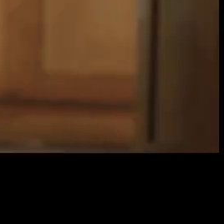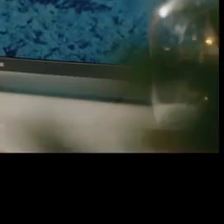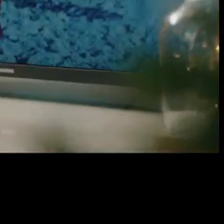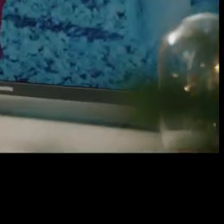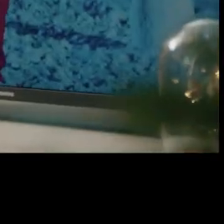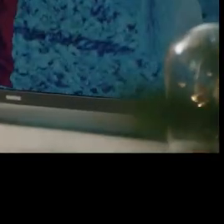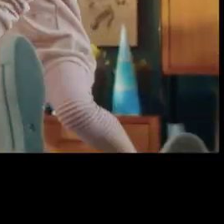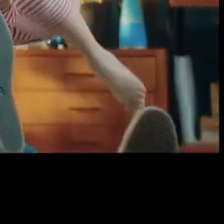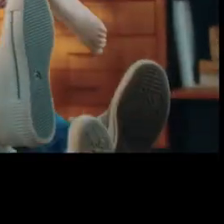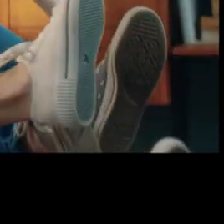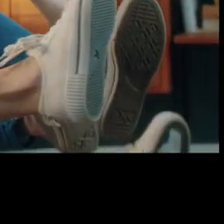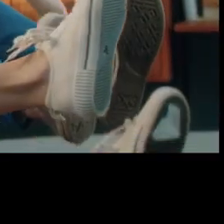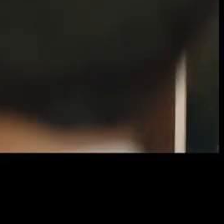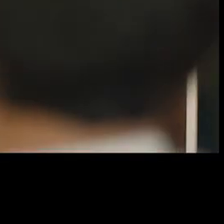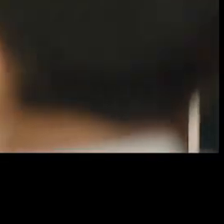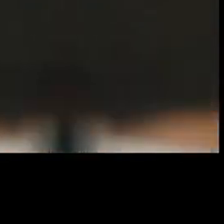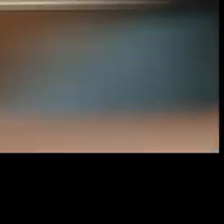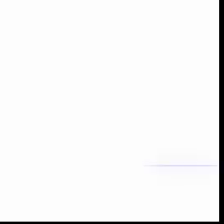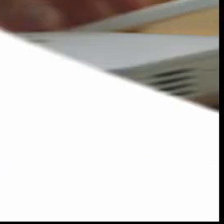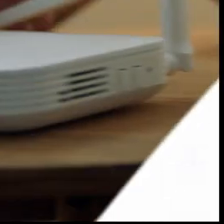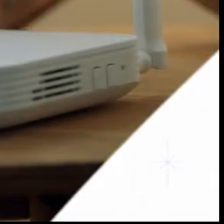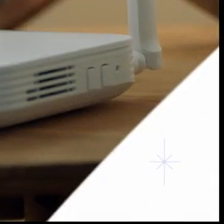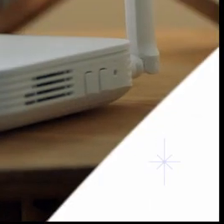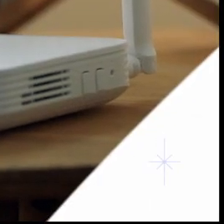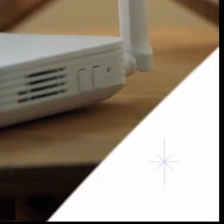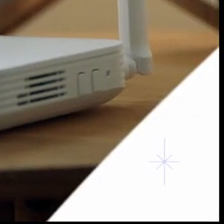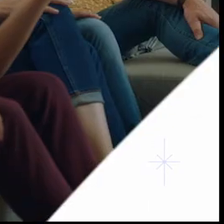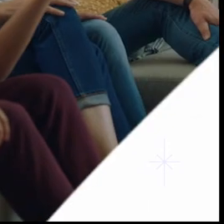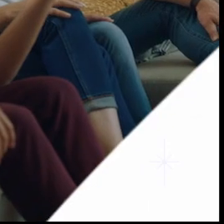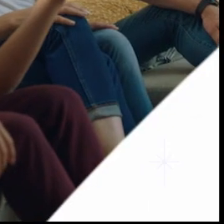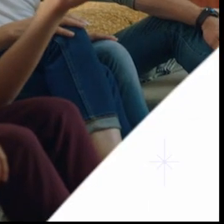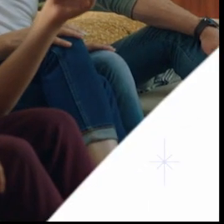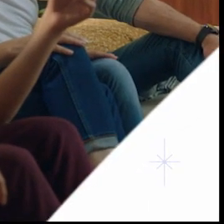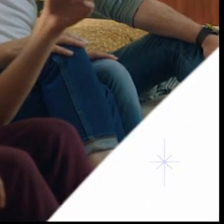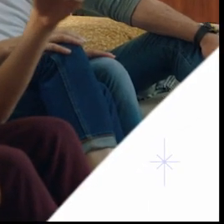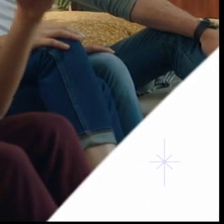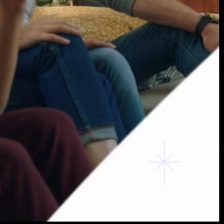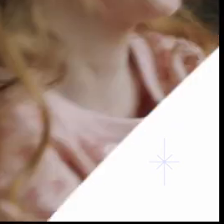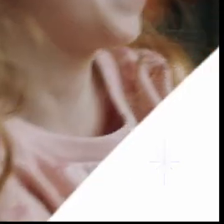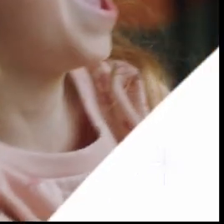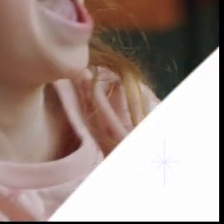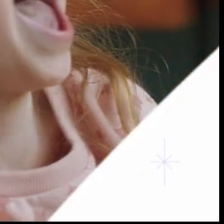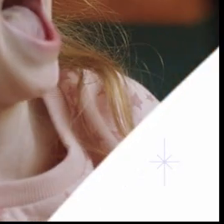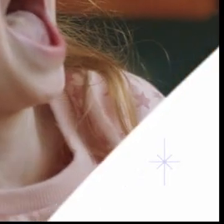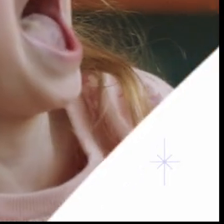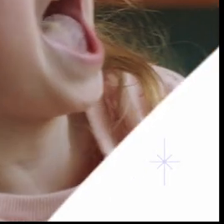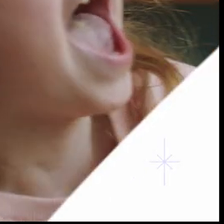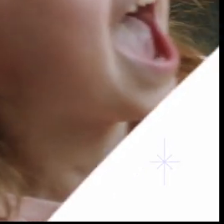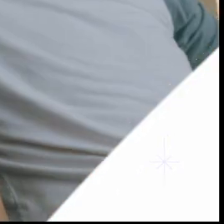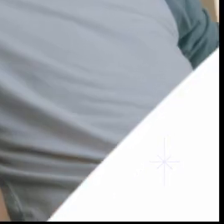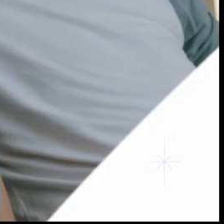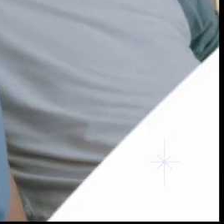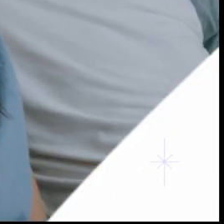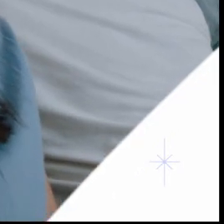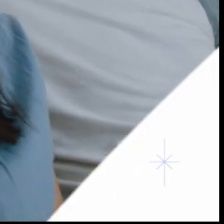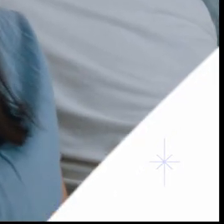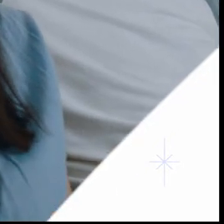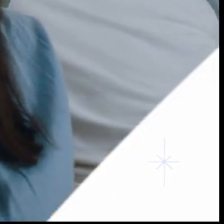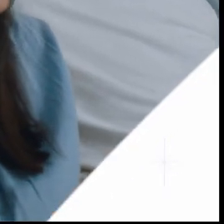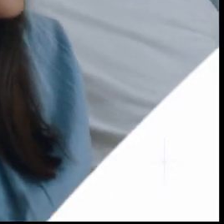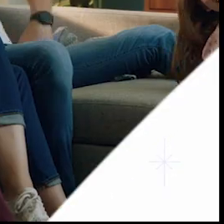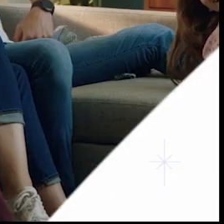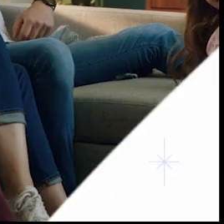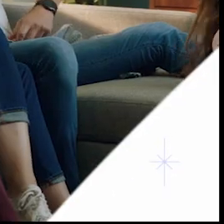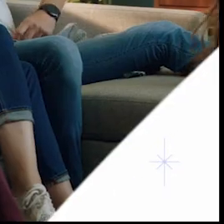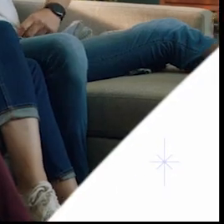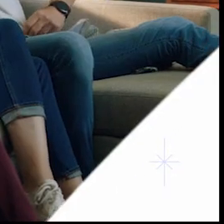todos. Regala la fibra más confiable para tu hogar a un precio increíble. Desde 500 megas por solo 14.990 pesos por 6